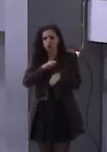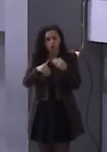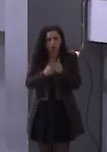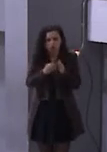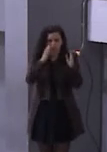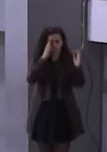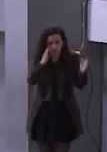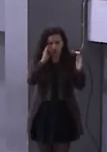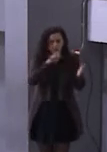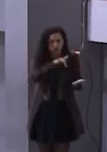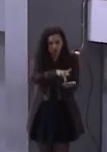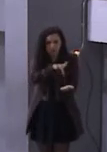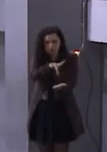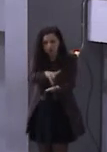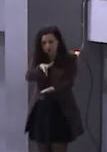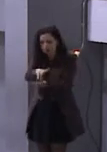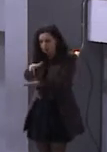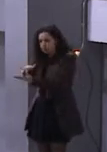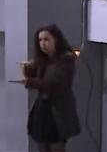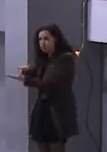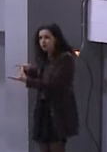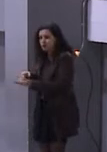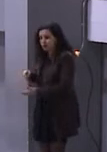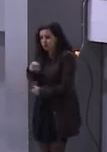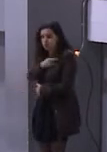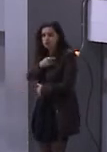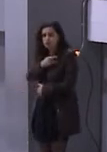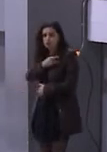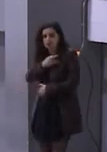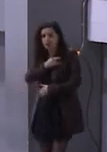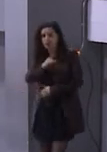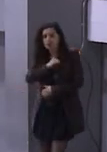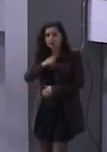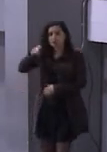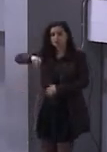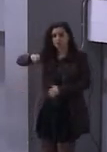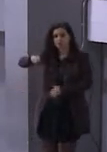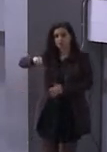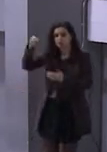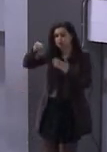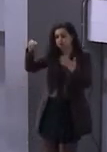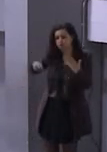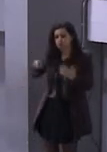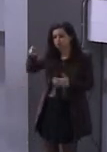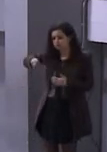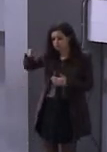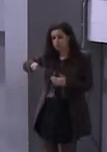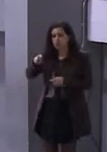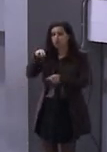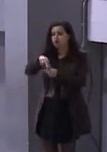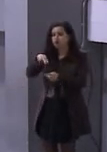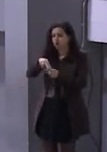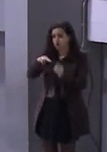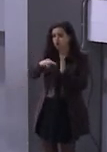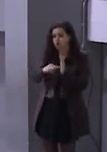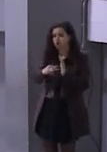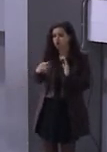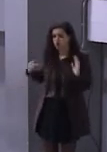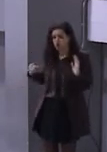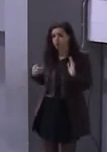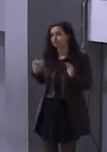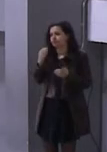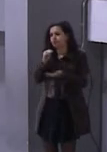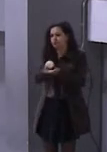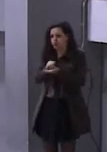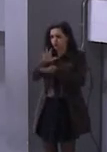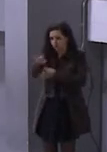y la universidad pues tiene como una serie de necesidades a través de una serie de necesidades de recursos tecnológicos, video